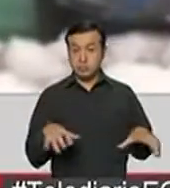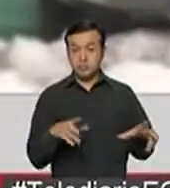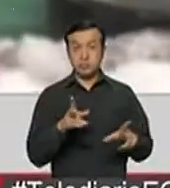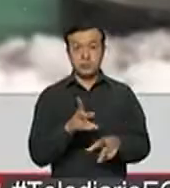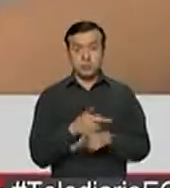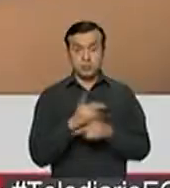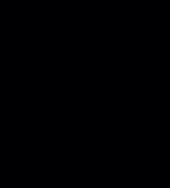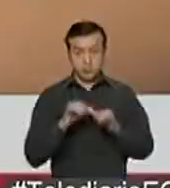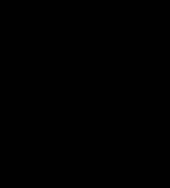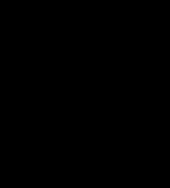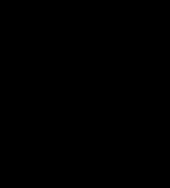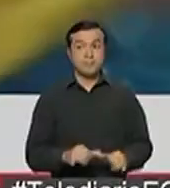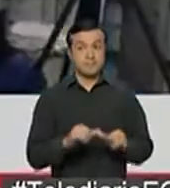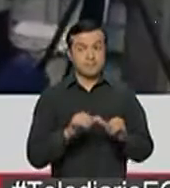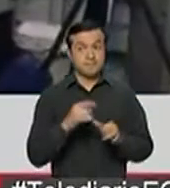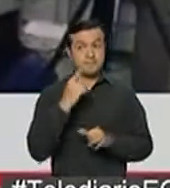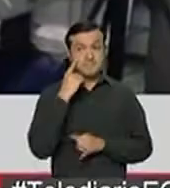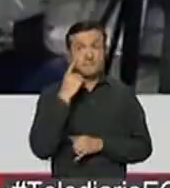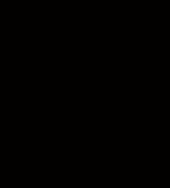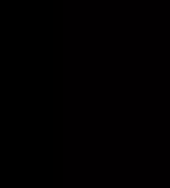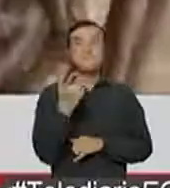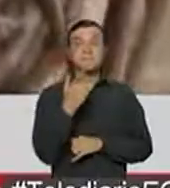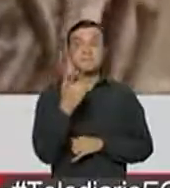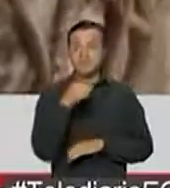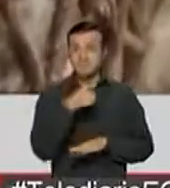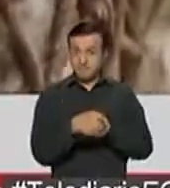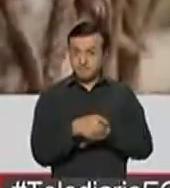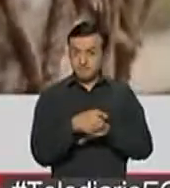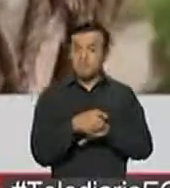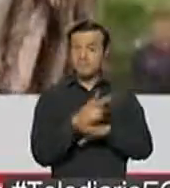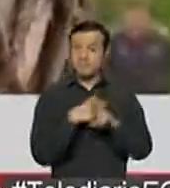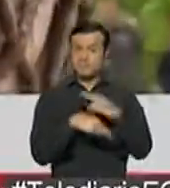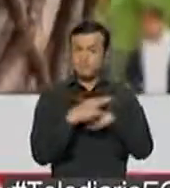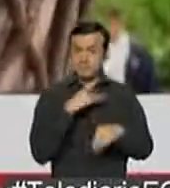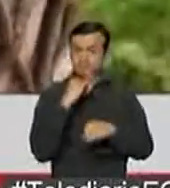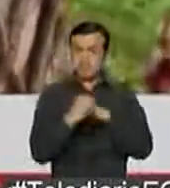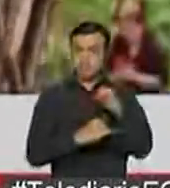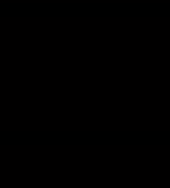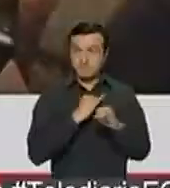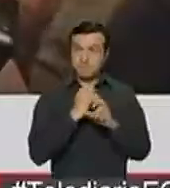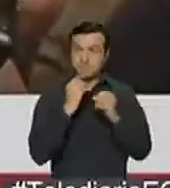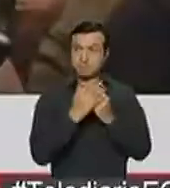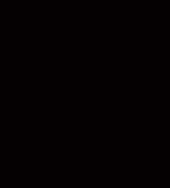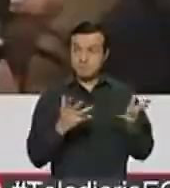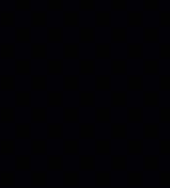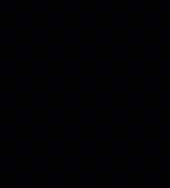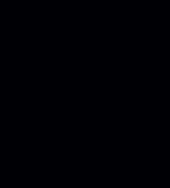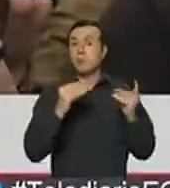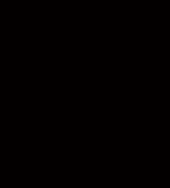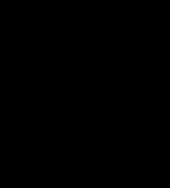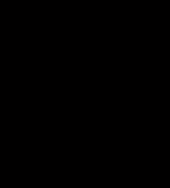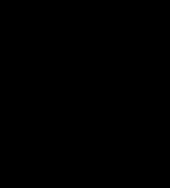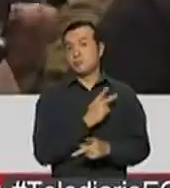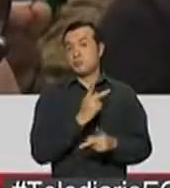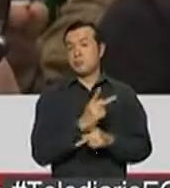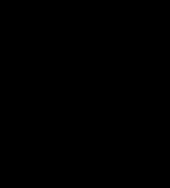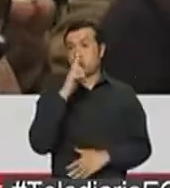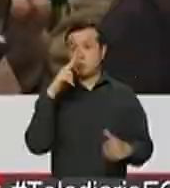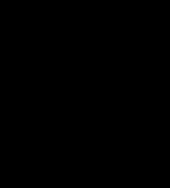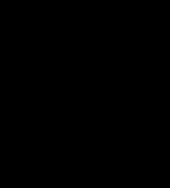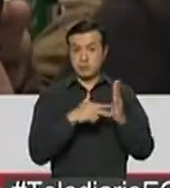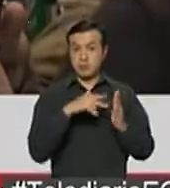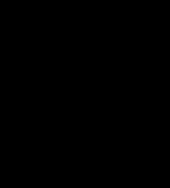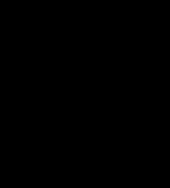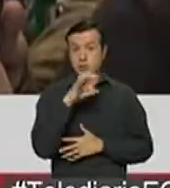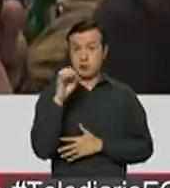productiva pueda competir a las exigencias del mercado internacional. Muy graves, hasta